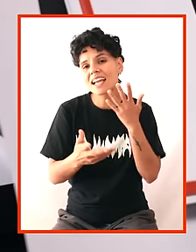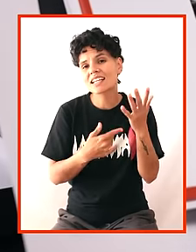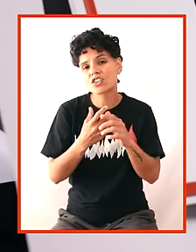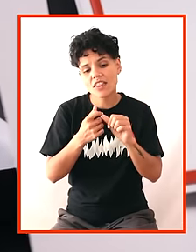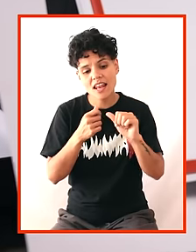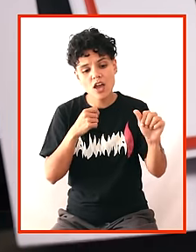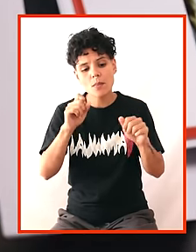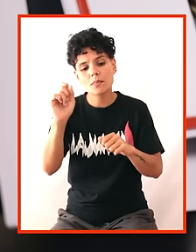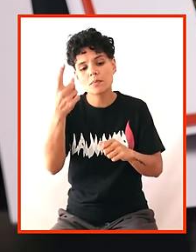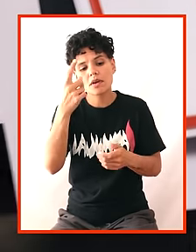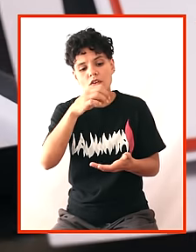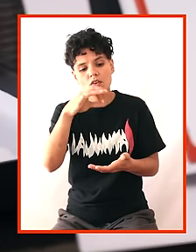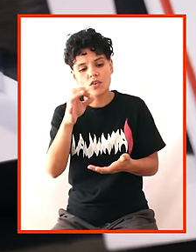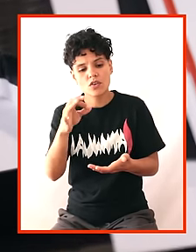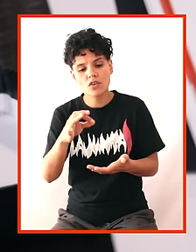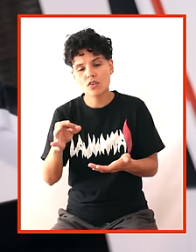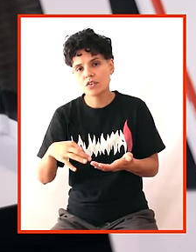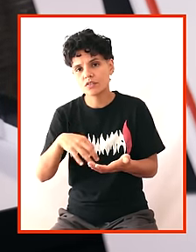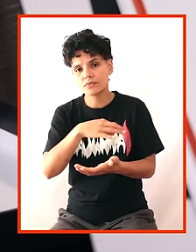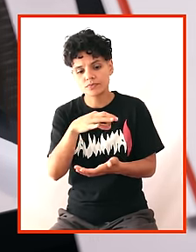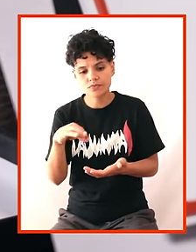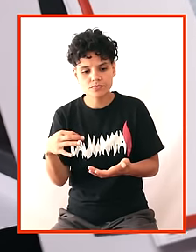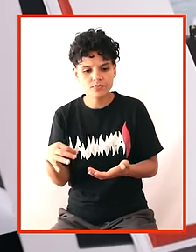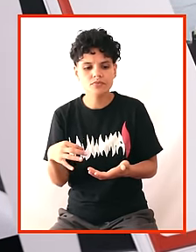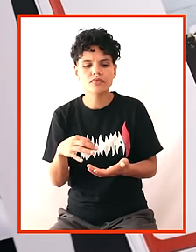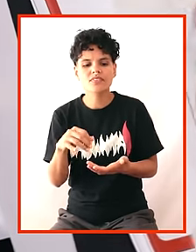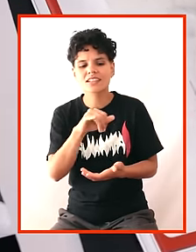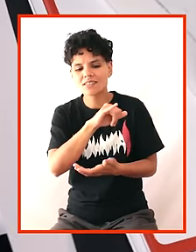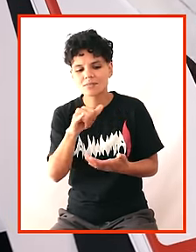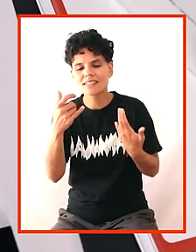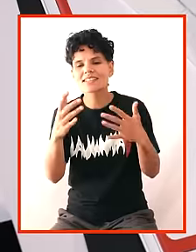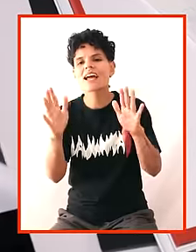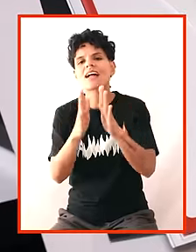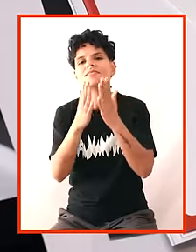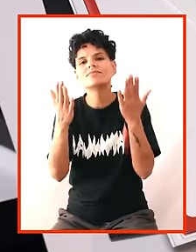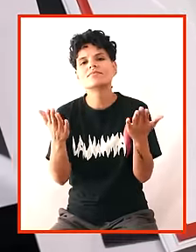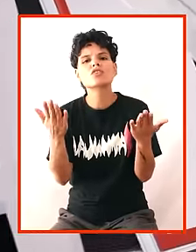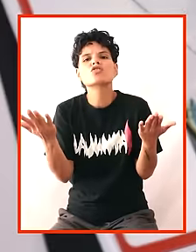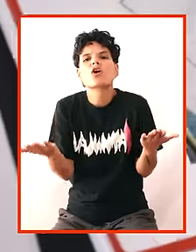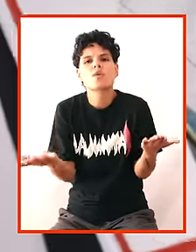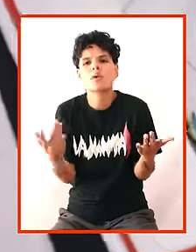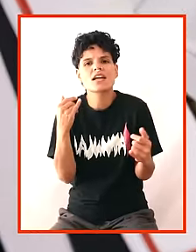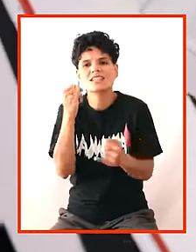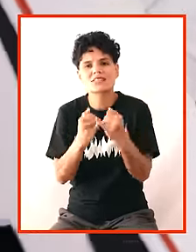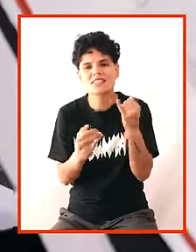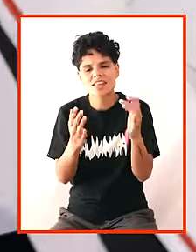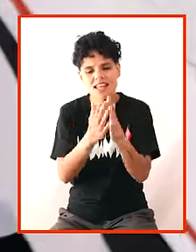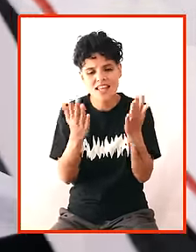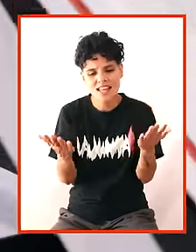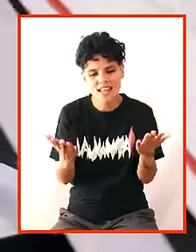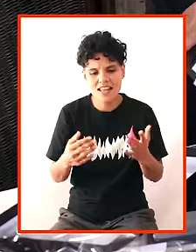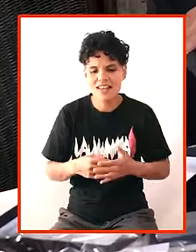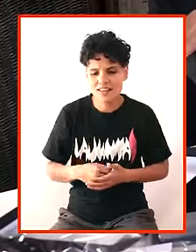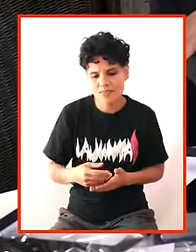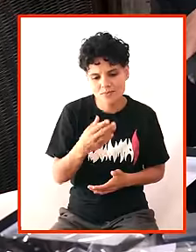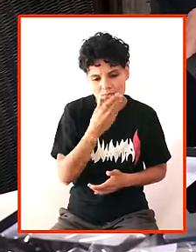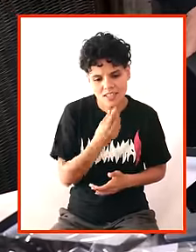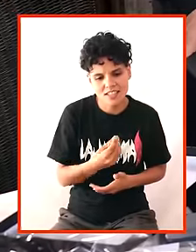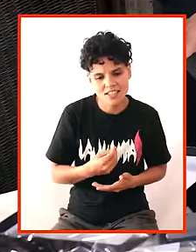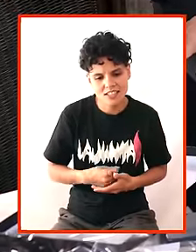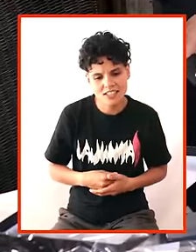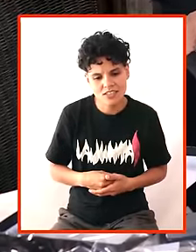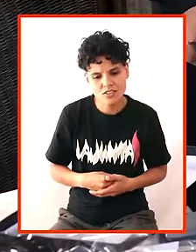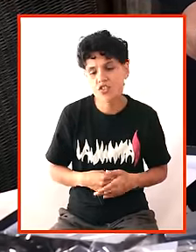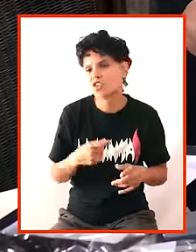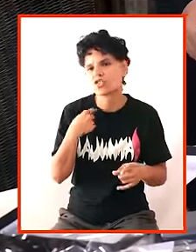Canción de Lejos, viene el bosquejo que él hizo. Y acá ya viene cómo quedó dentro del disco. ¿Cómo terminó siendo? Claro. Qué lindo,